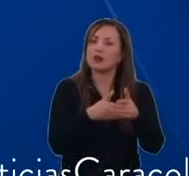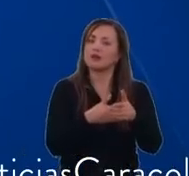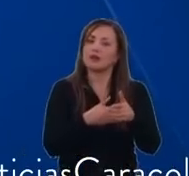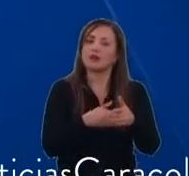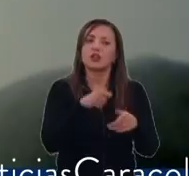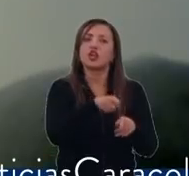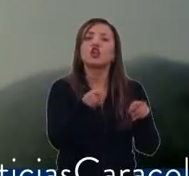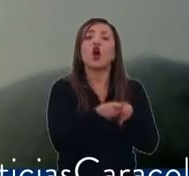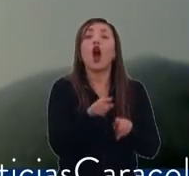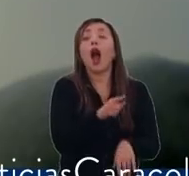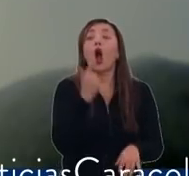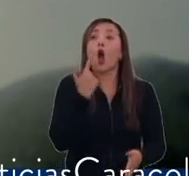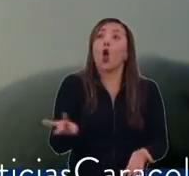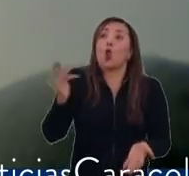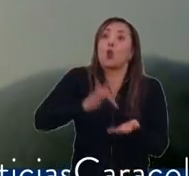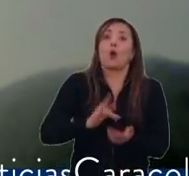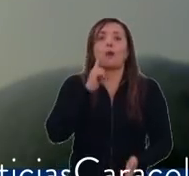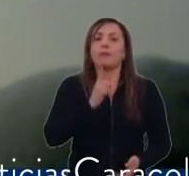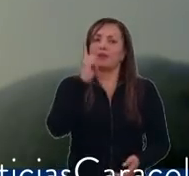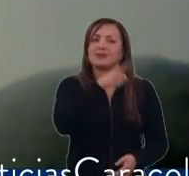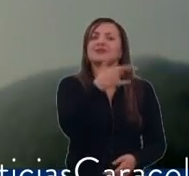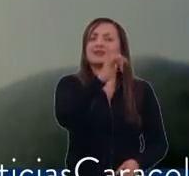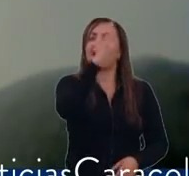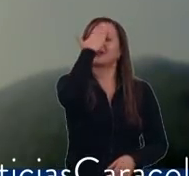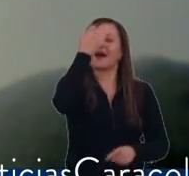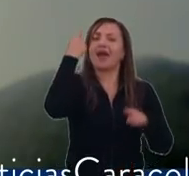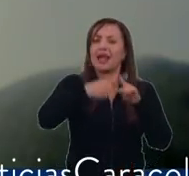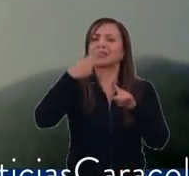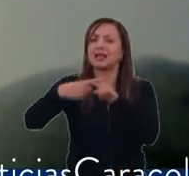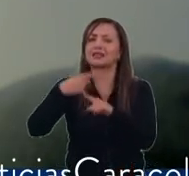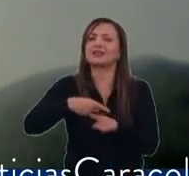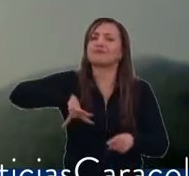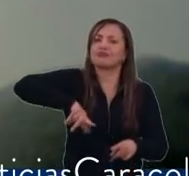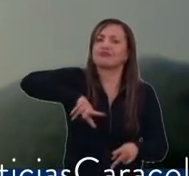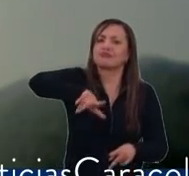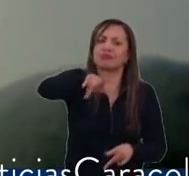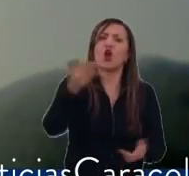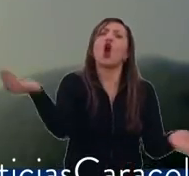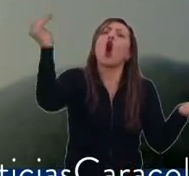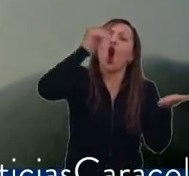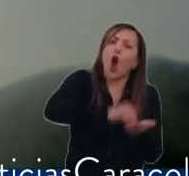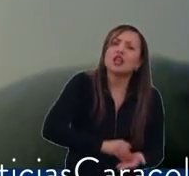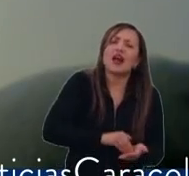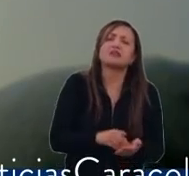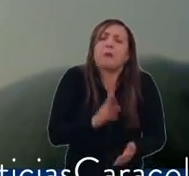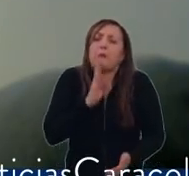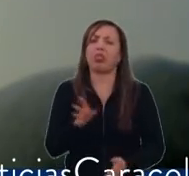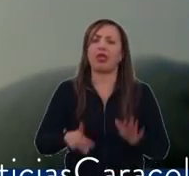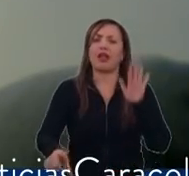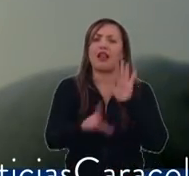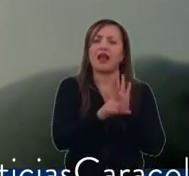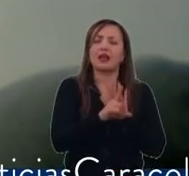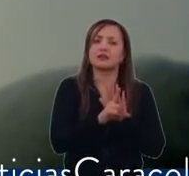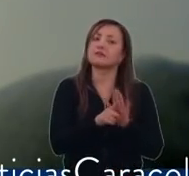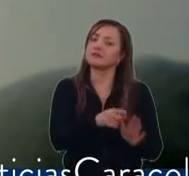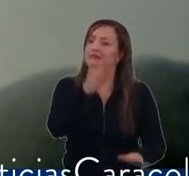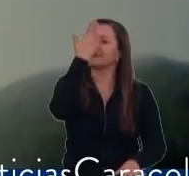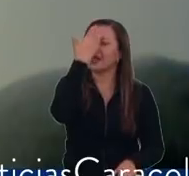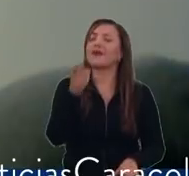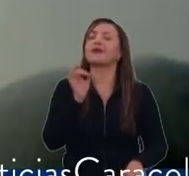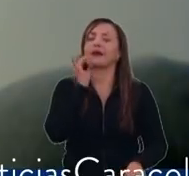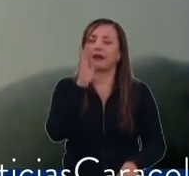infractores primarios. Ya tenían conocimiento, pues que efectivamente volver a transgredir la ley les podía acarrear